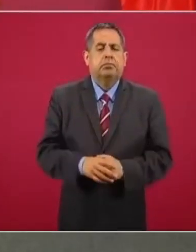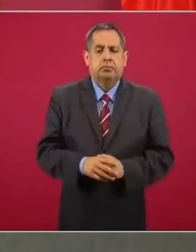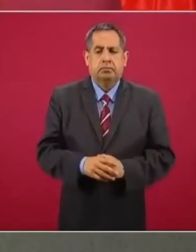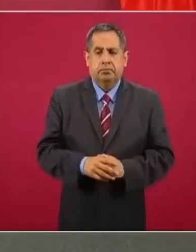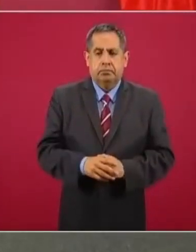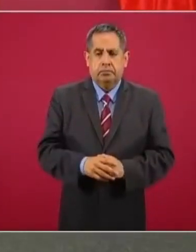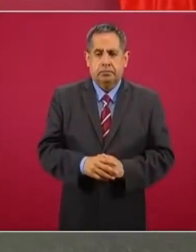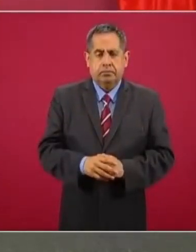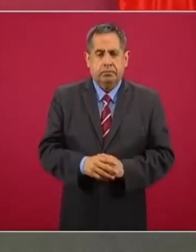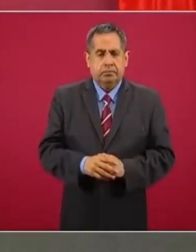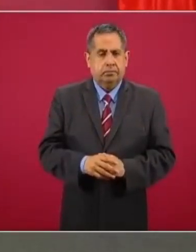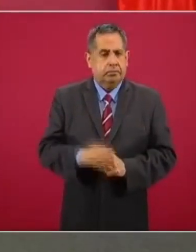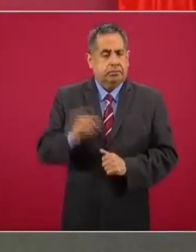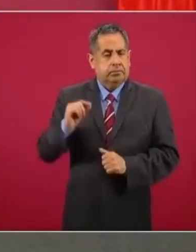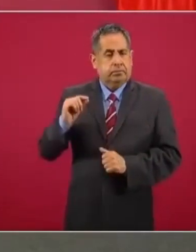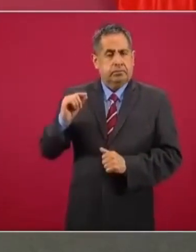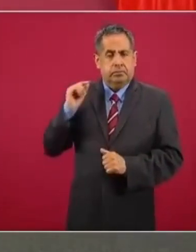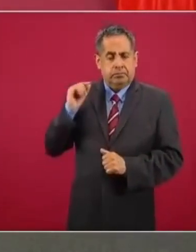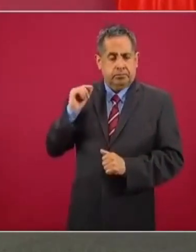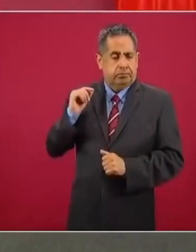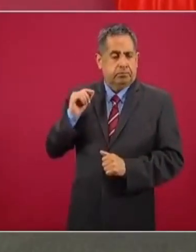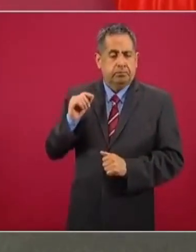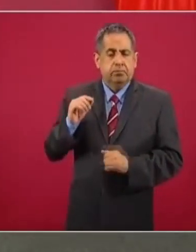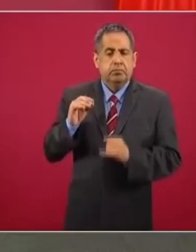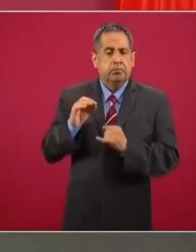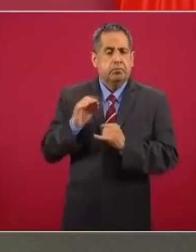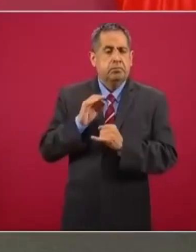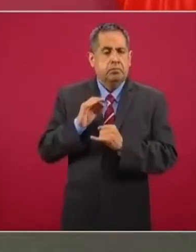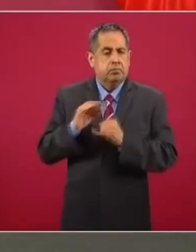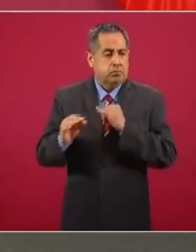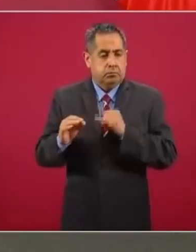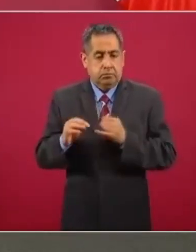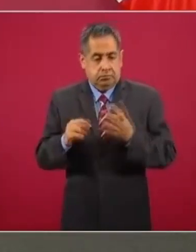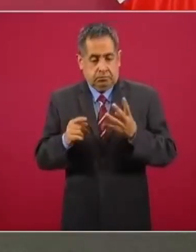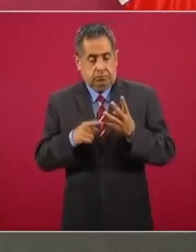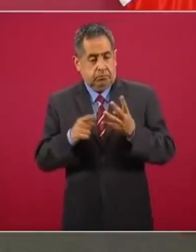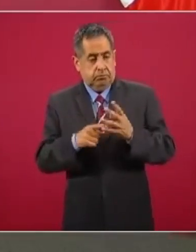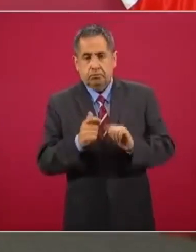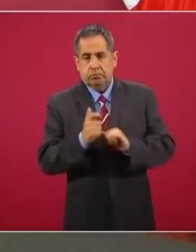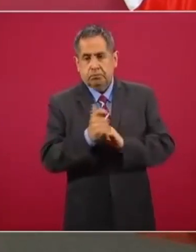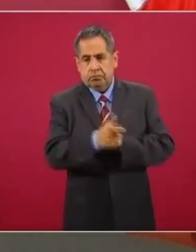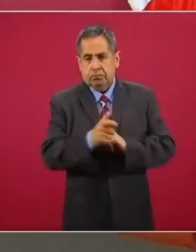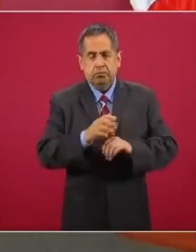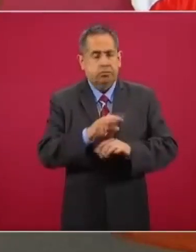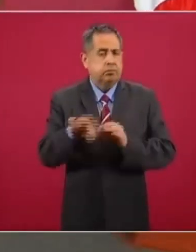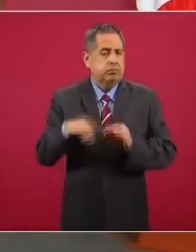el último pago del año. Es el bimestre